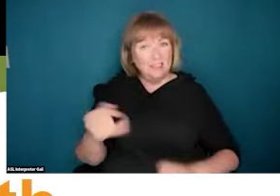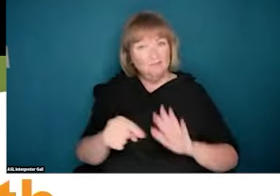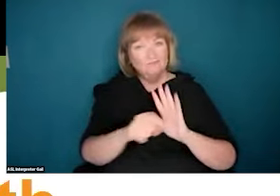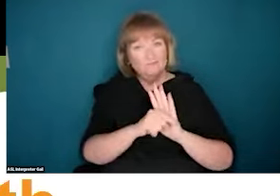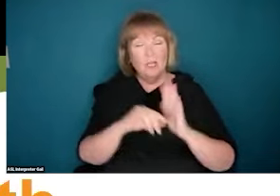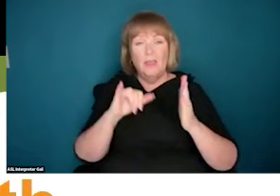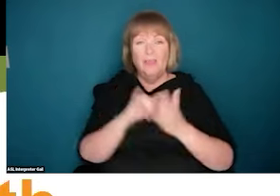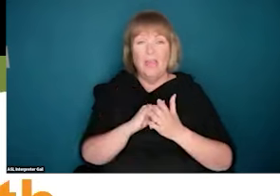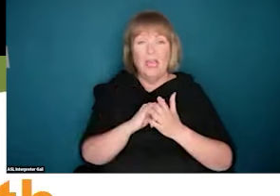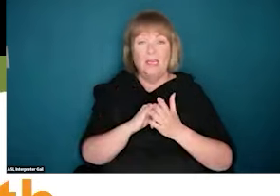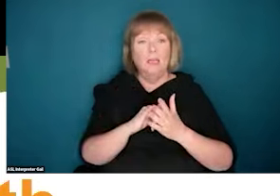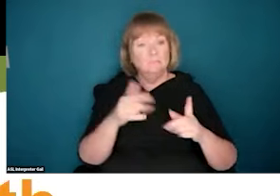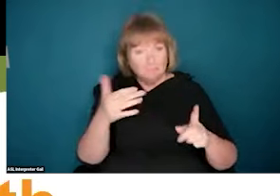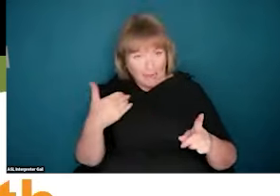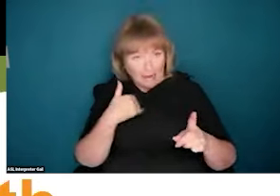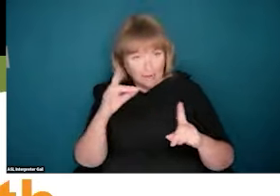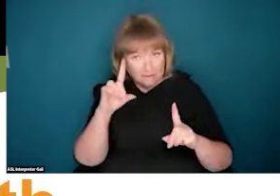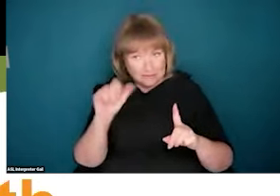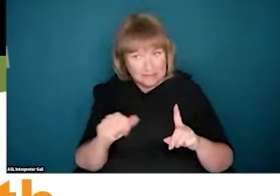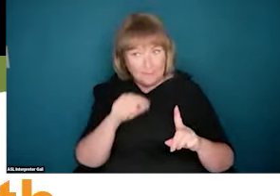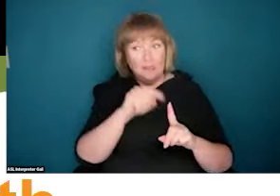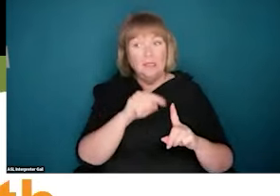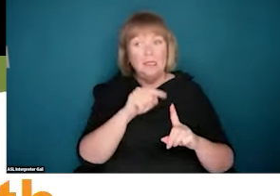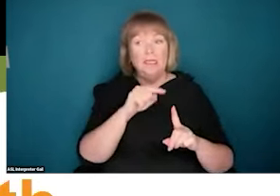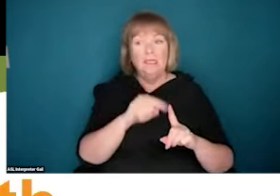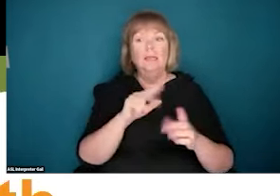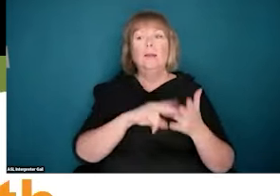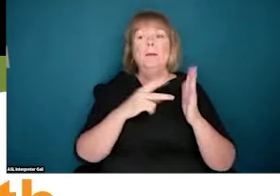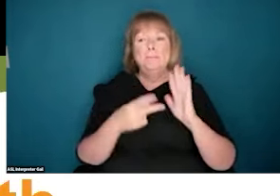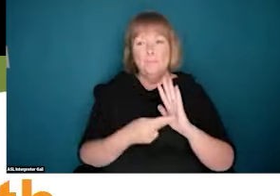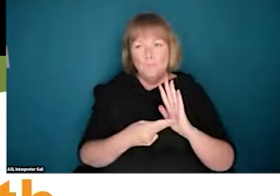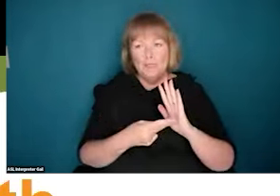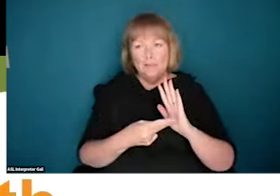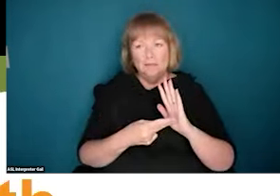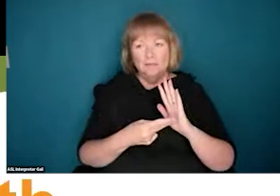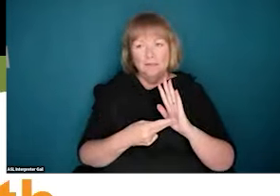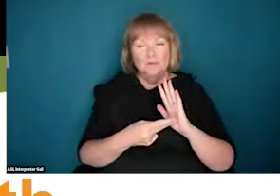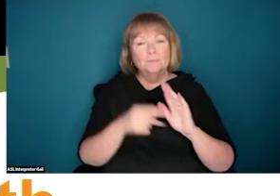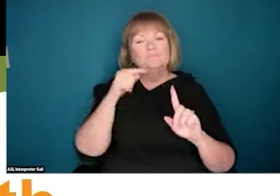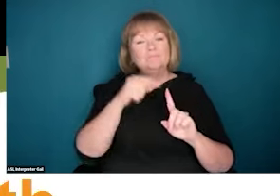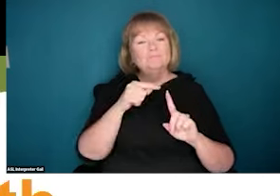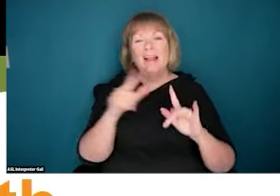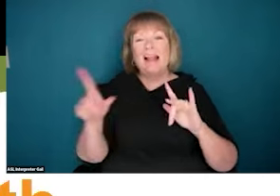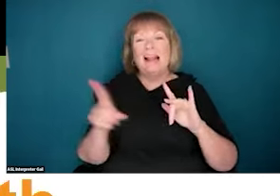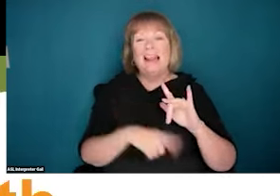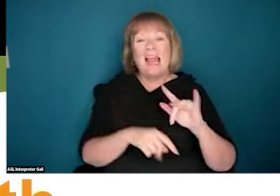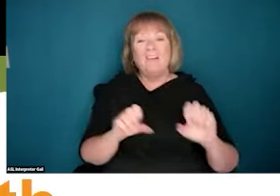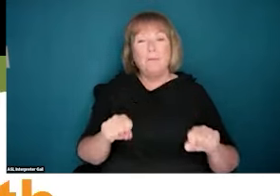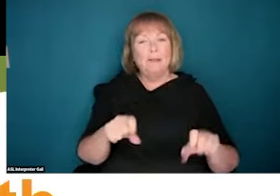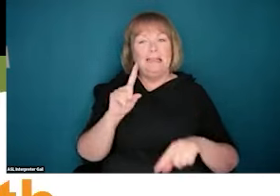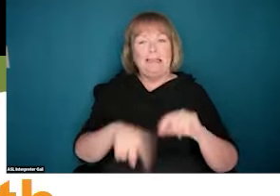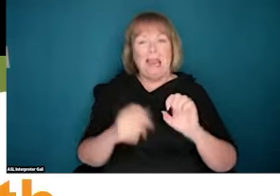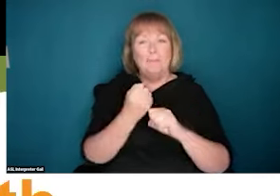y reforzamos estas políticas de que la idea que la presencia de una discapacidad indica algún